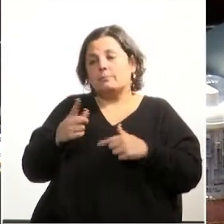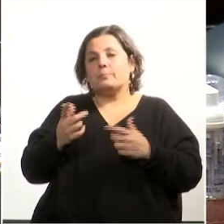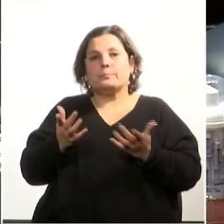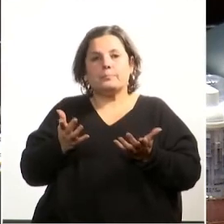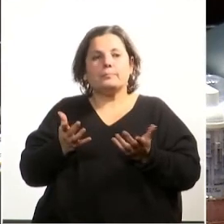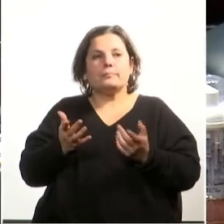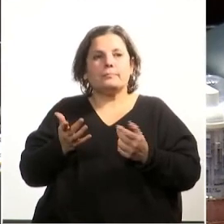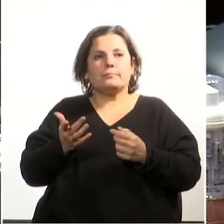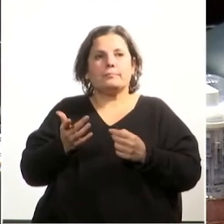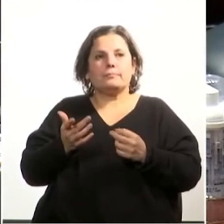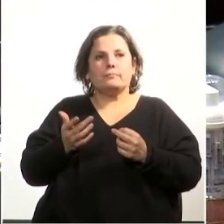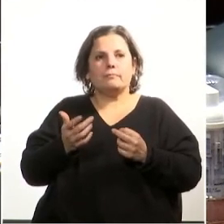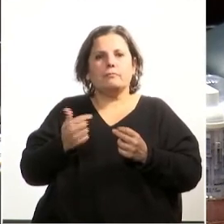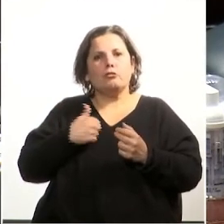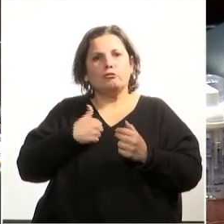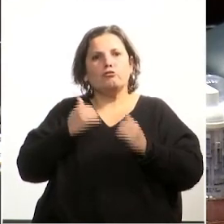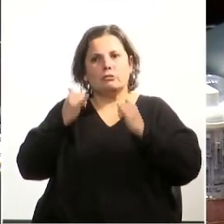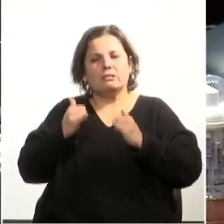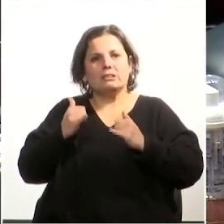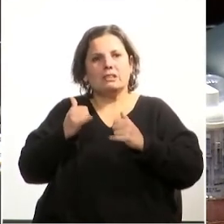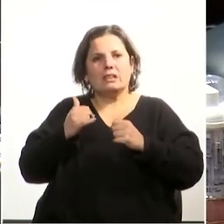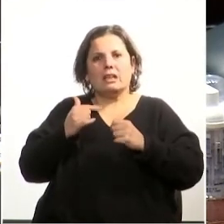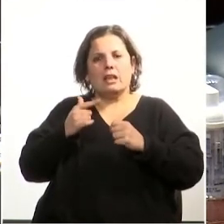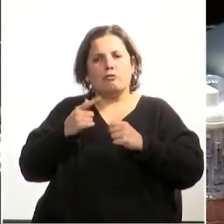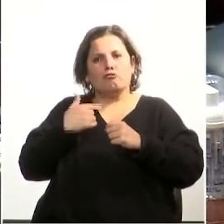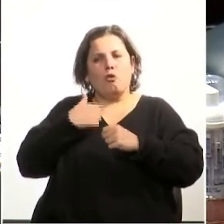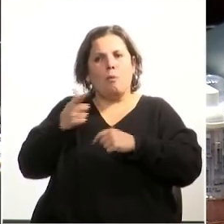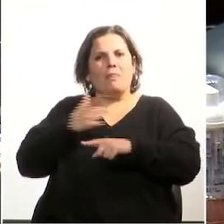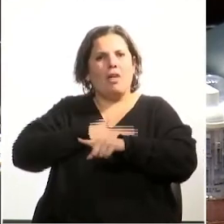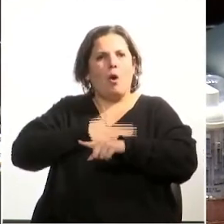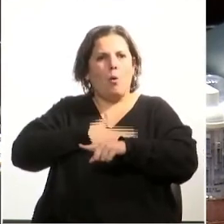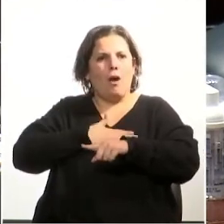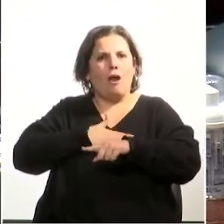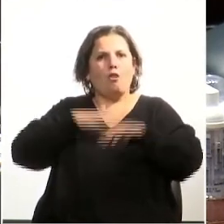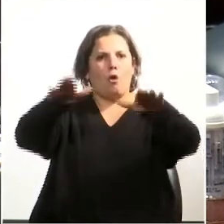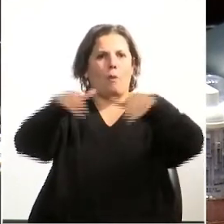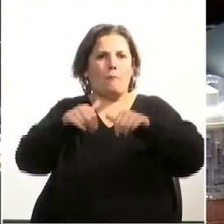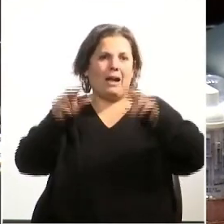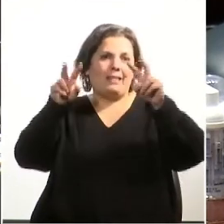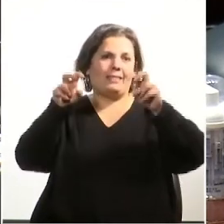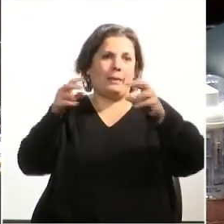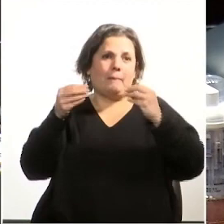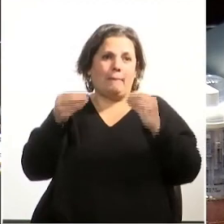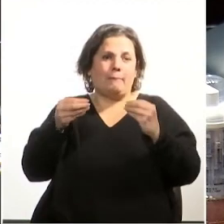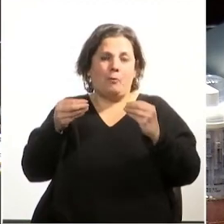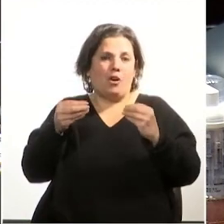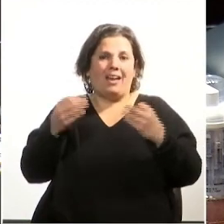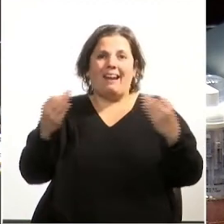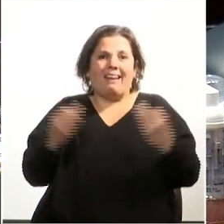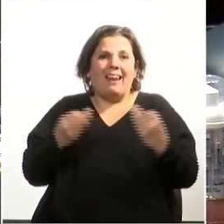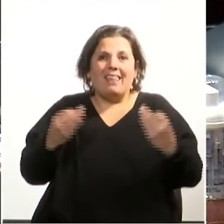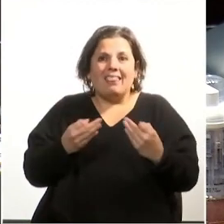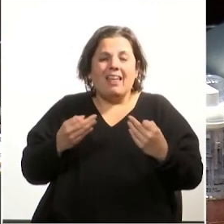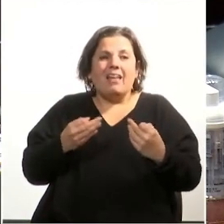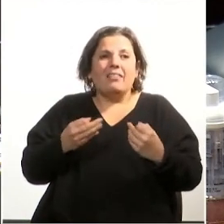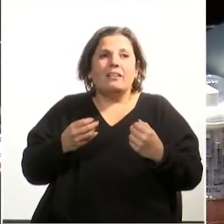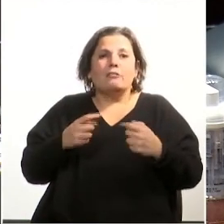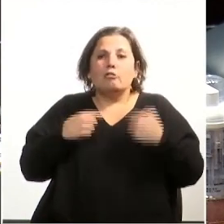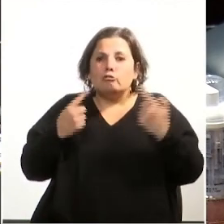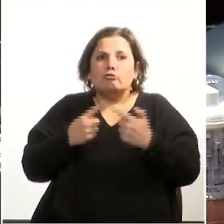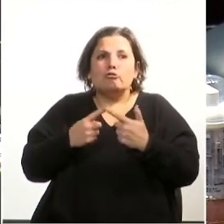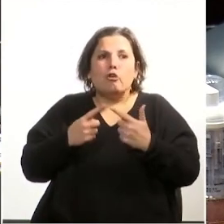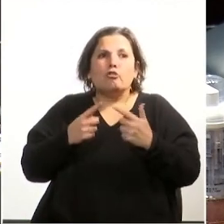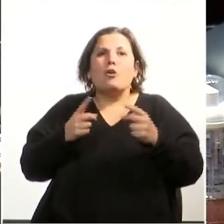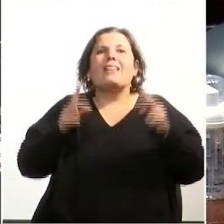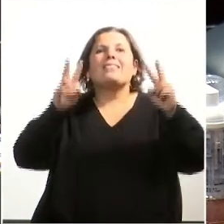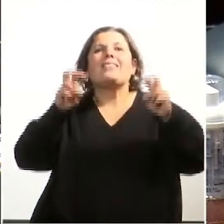Pero yo aplaudo que se haya convocado por este tema, porque en realidad lo que en el fondo estamos